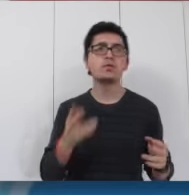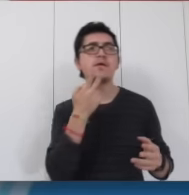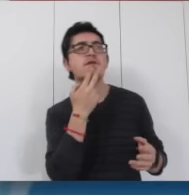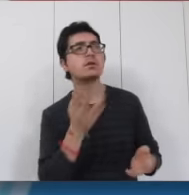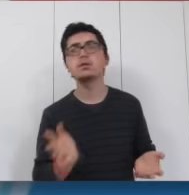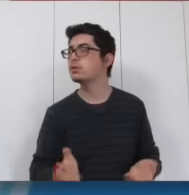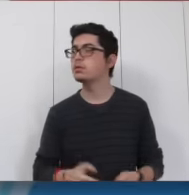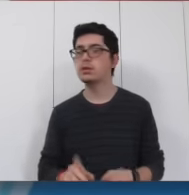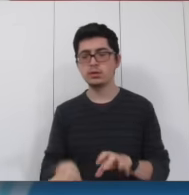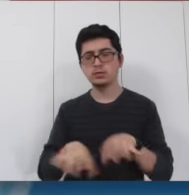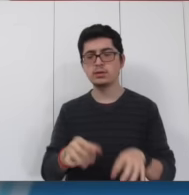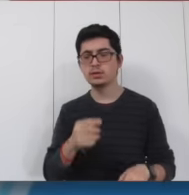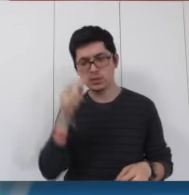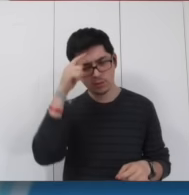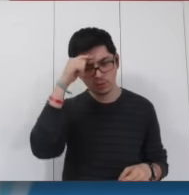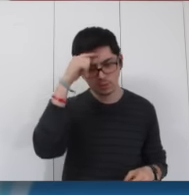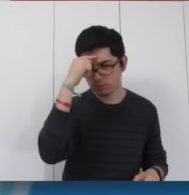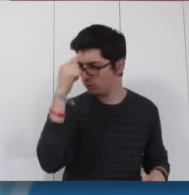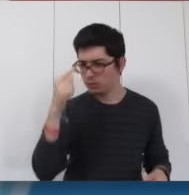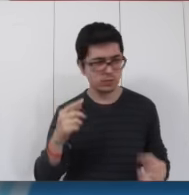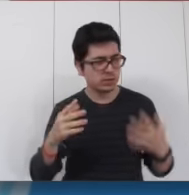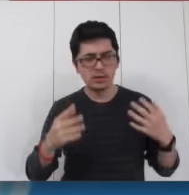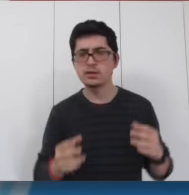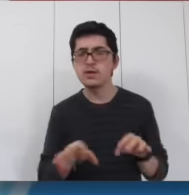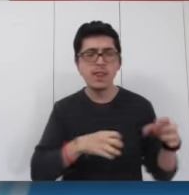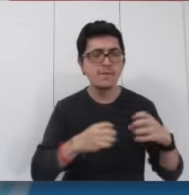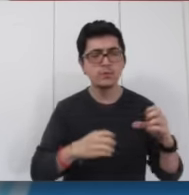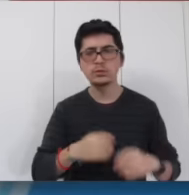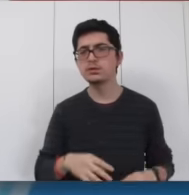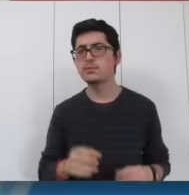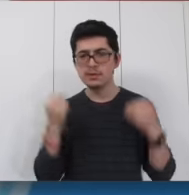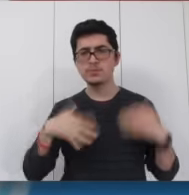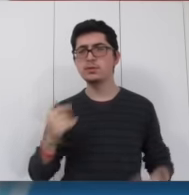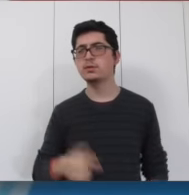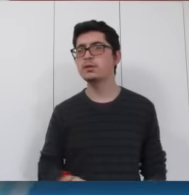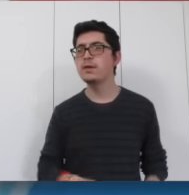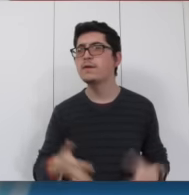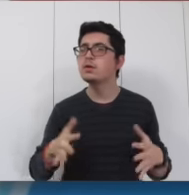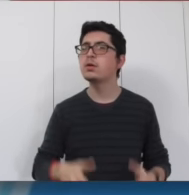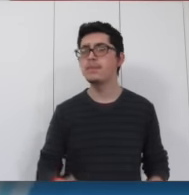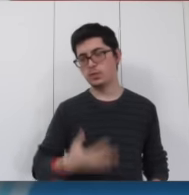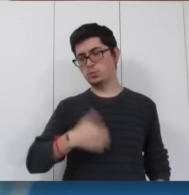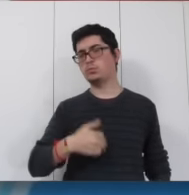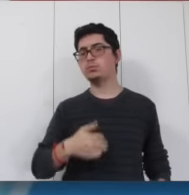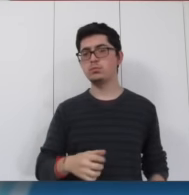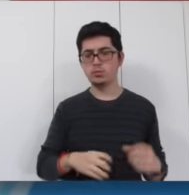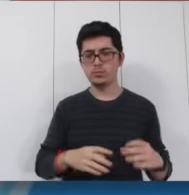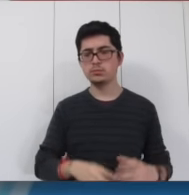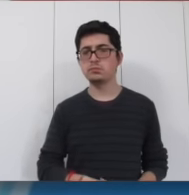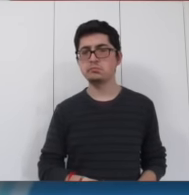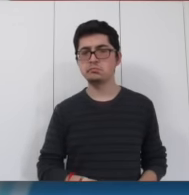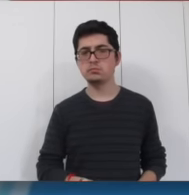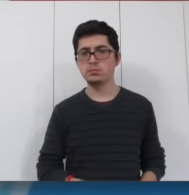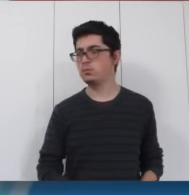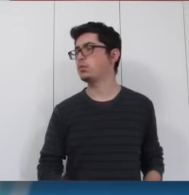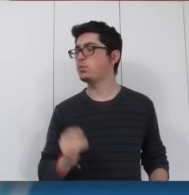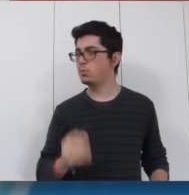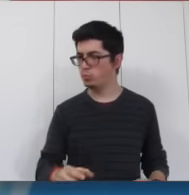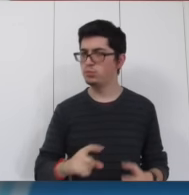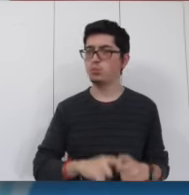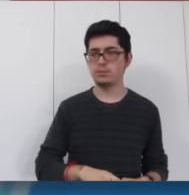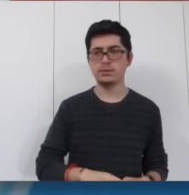vida, sobre aquellas cosas que le preocupan y la búsqueda de cariño tan importante que a veces, si me incluyo, buscamos. Es un libro